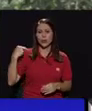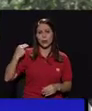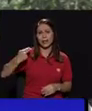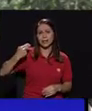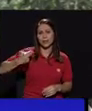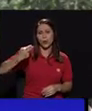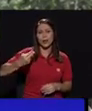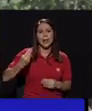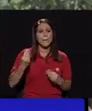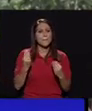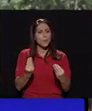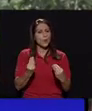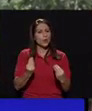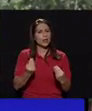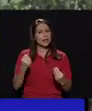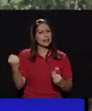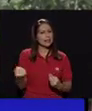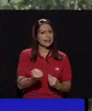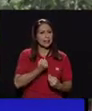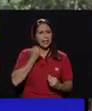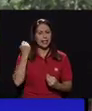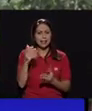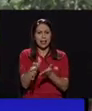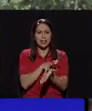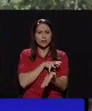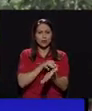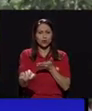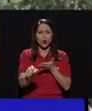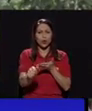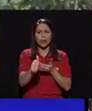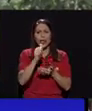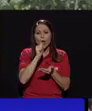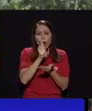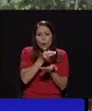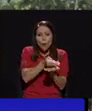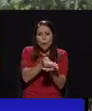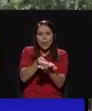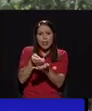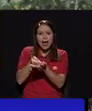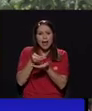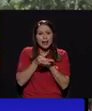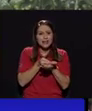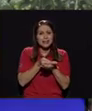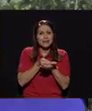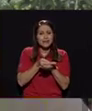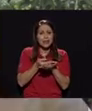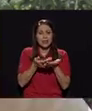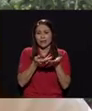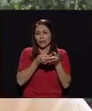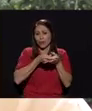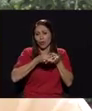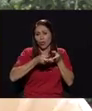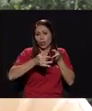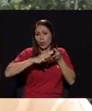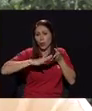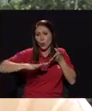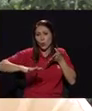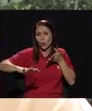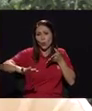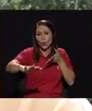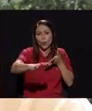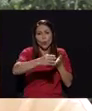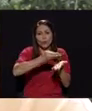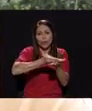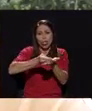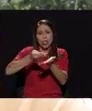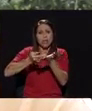En general hemos tenido una historia muy intensa de destrucción de humedales en nuestro país. Hemos